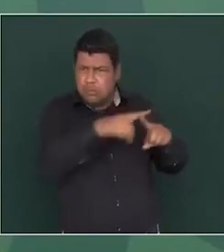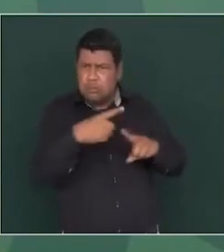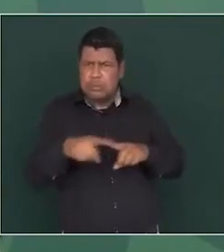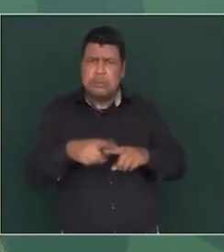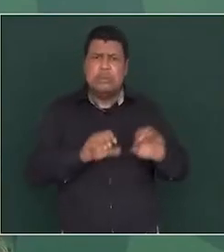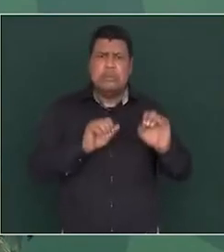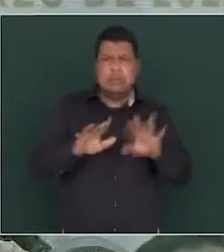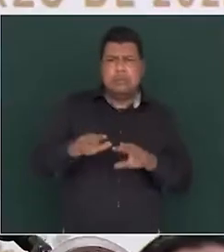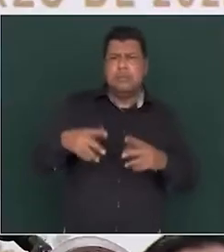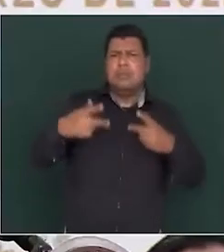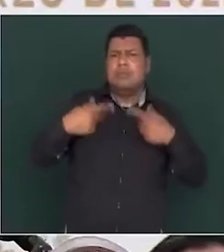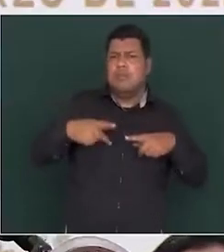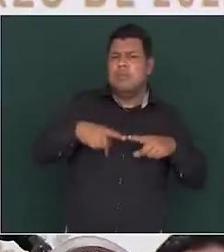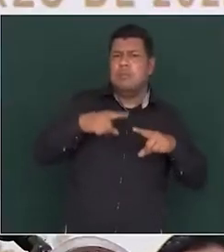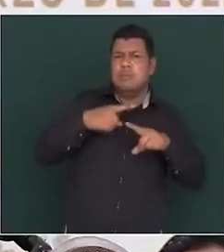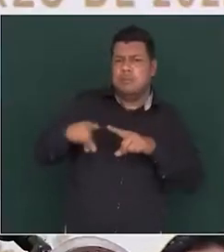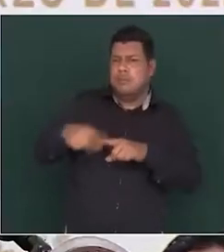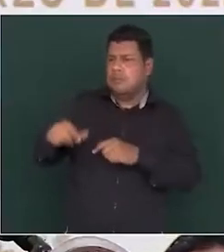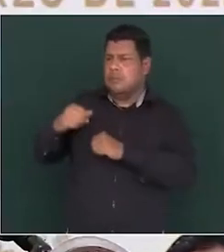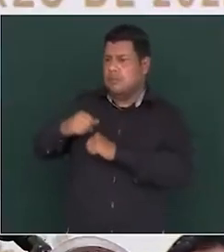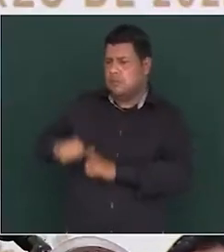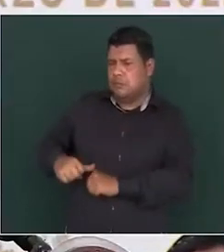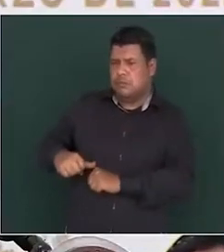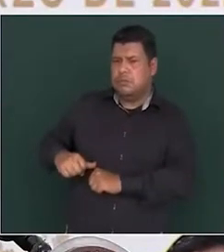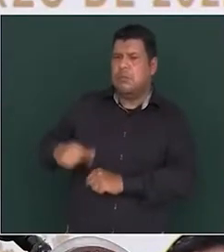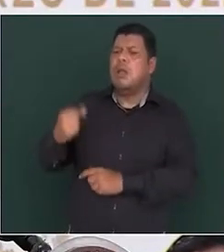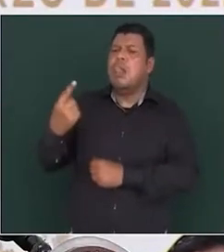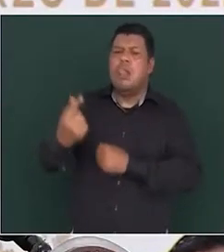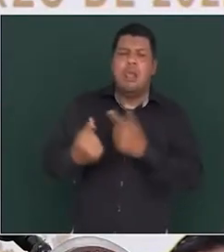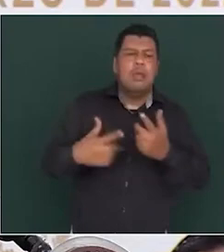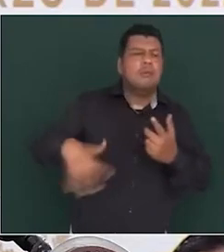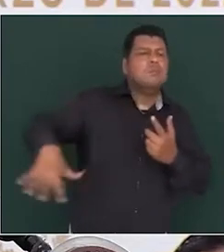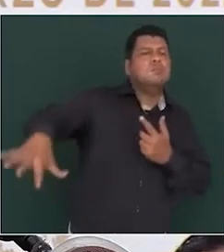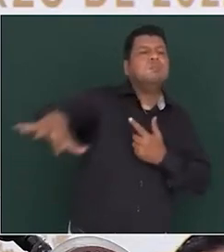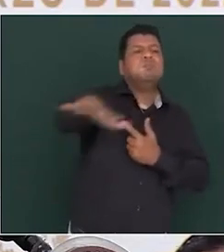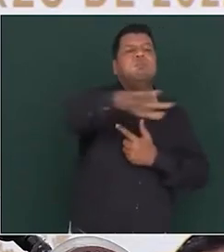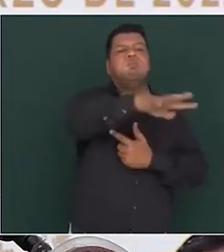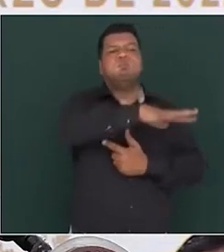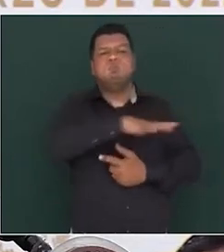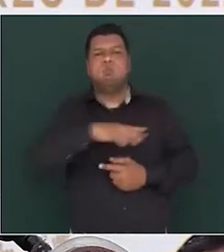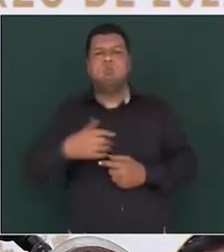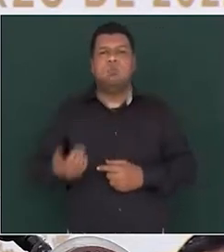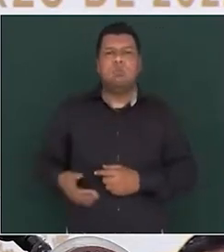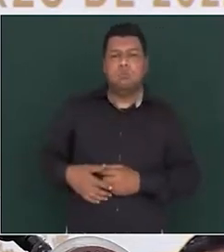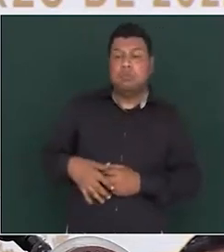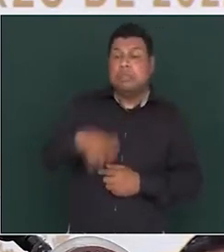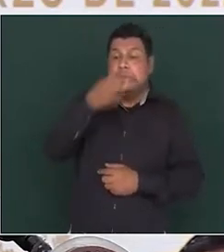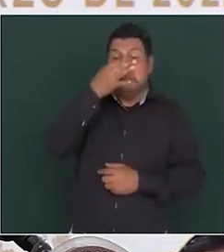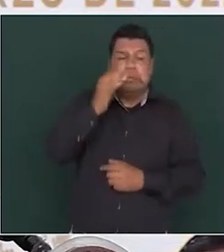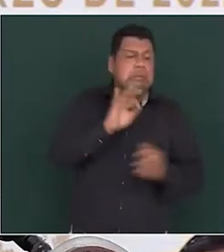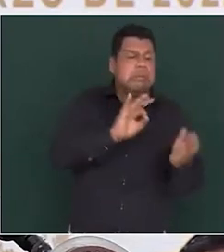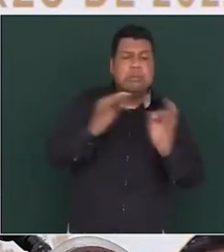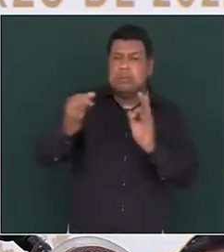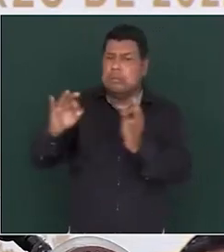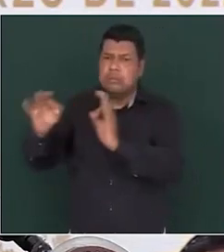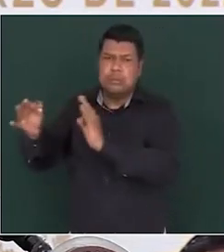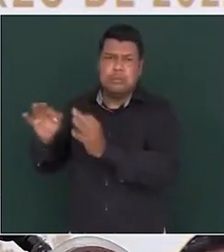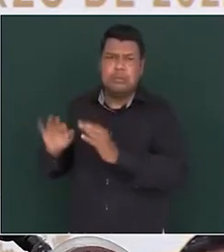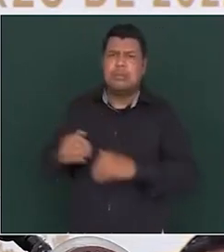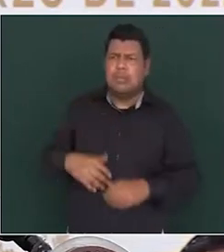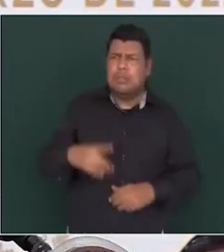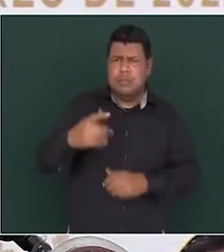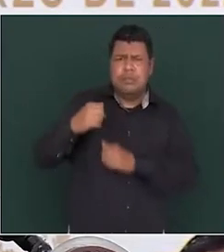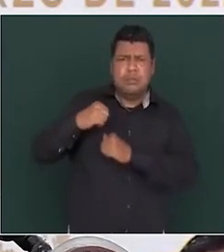los pobladores, los líderes de las organizaciones que están o que tienen